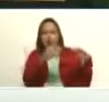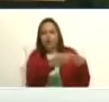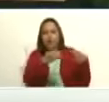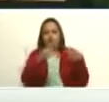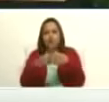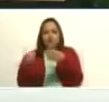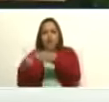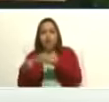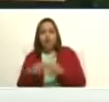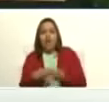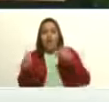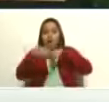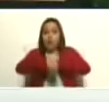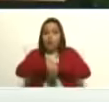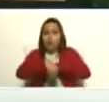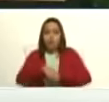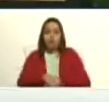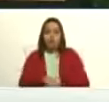en consenso.